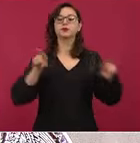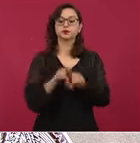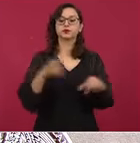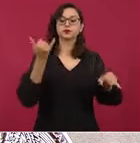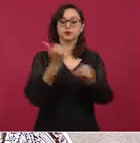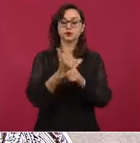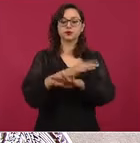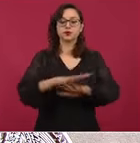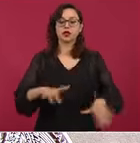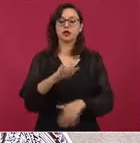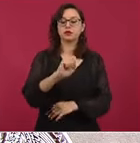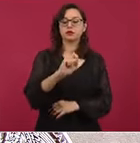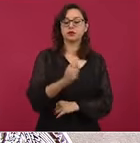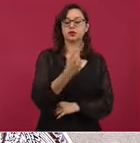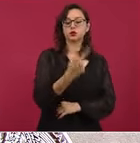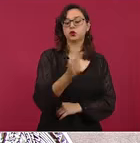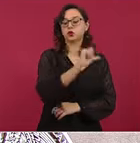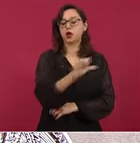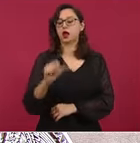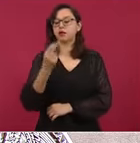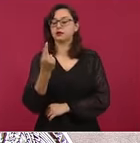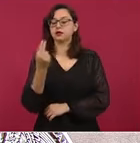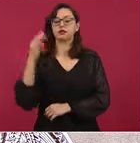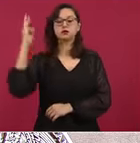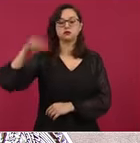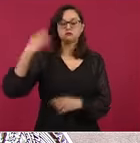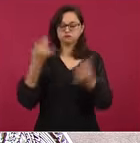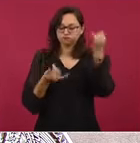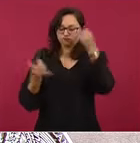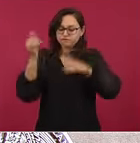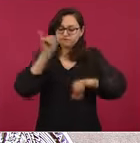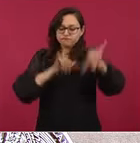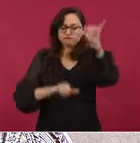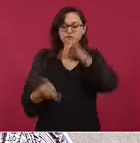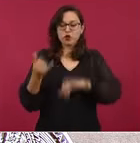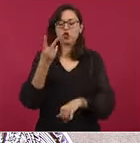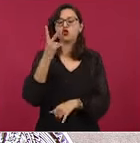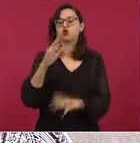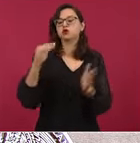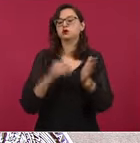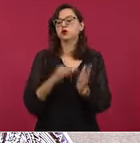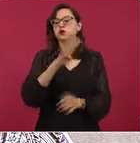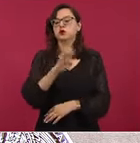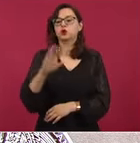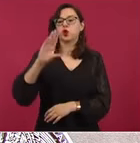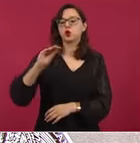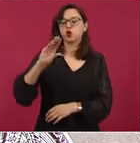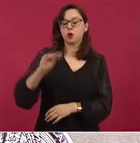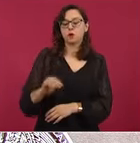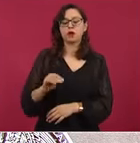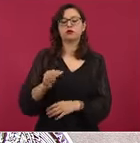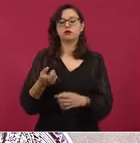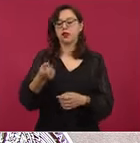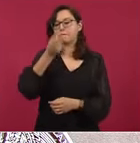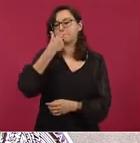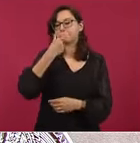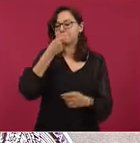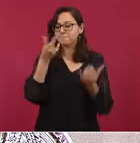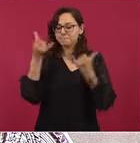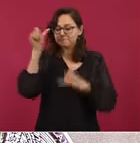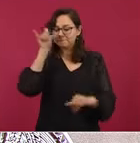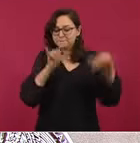que del 21 al 25 de marzo se prepararon 2.490 mezclas de medicamentos